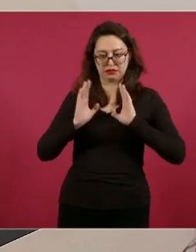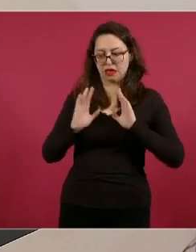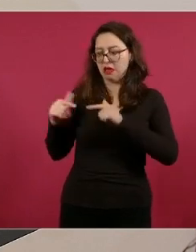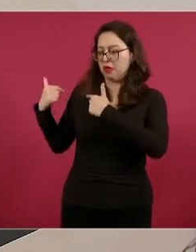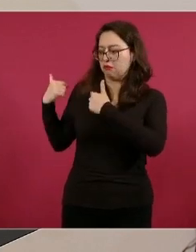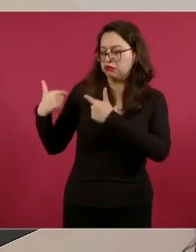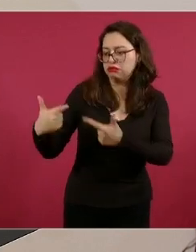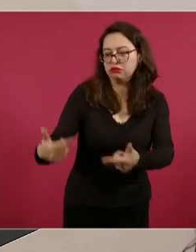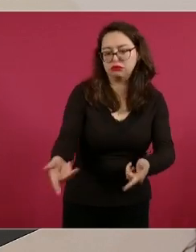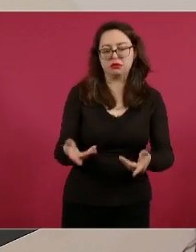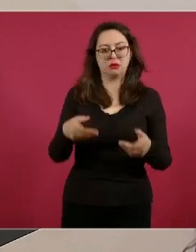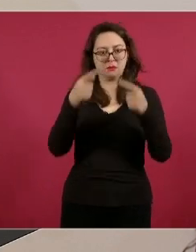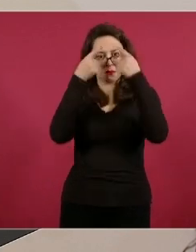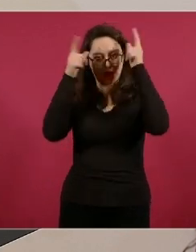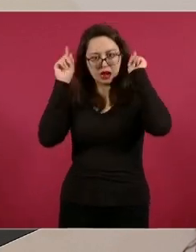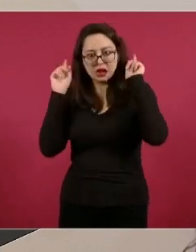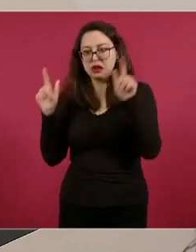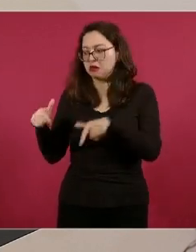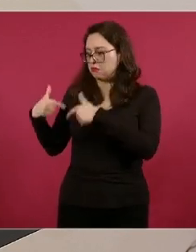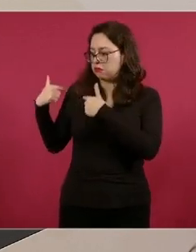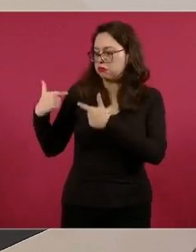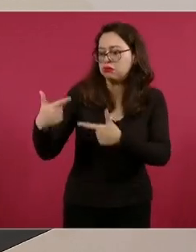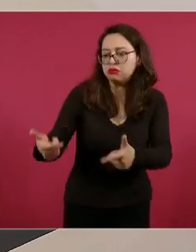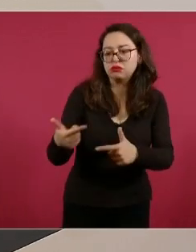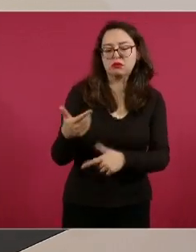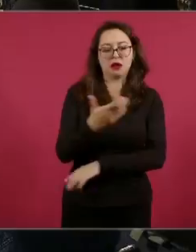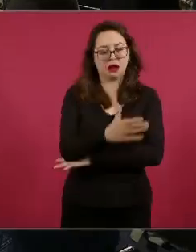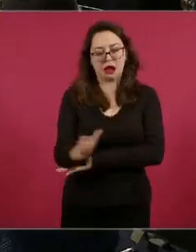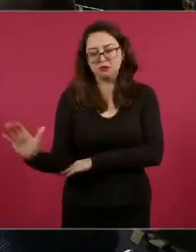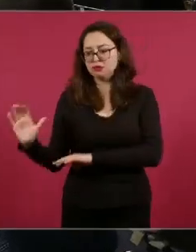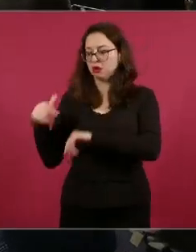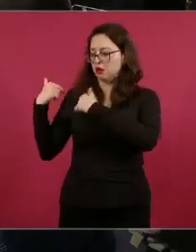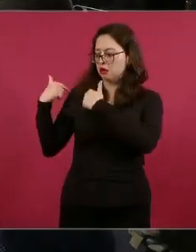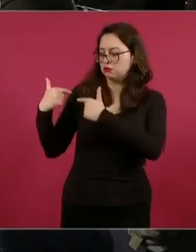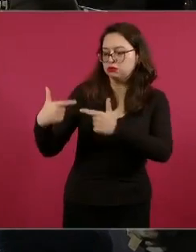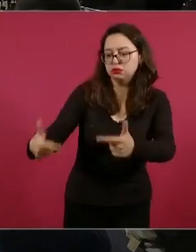de maestros, de campesinos,